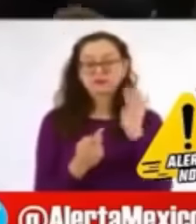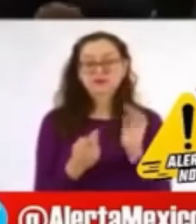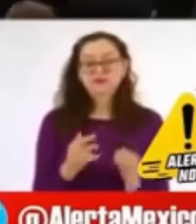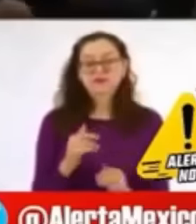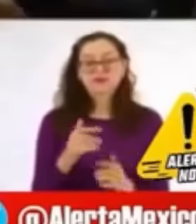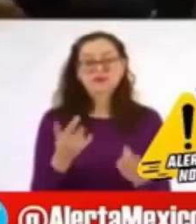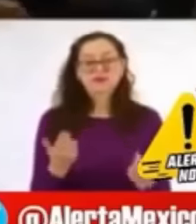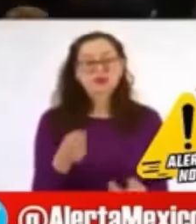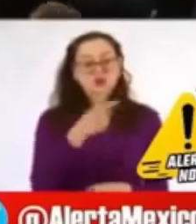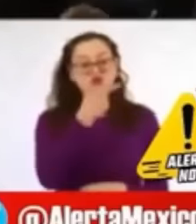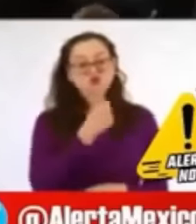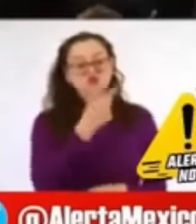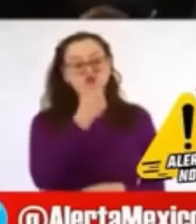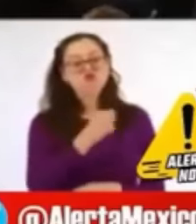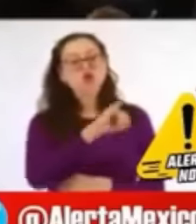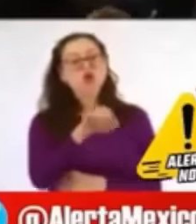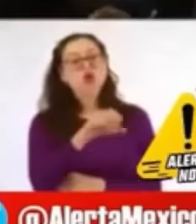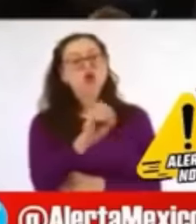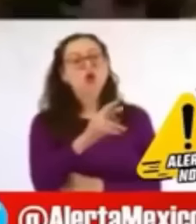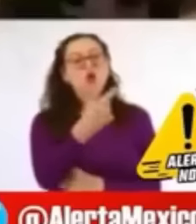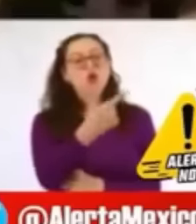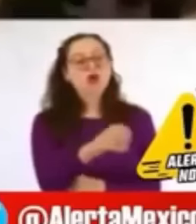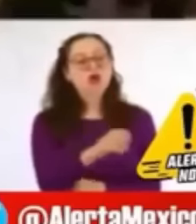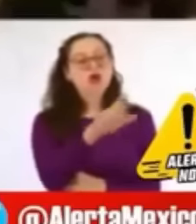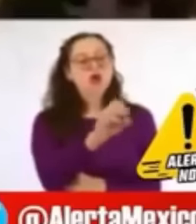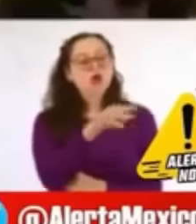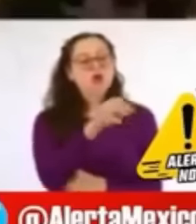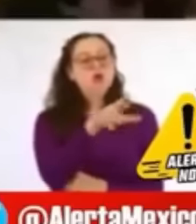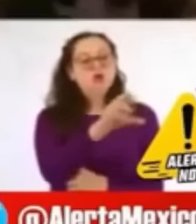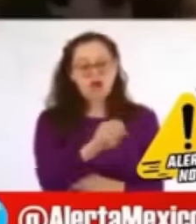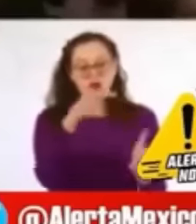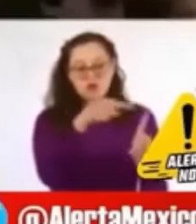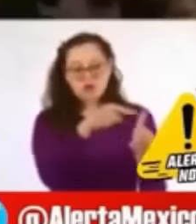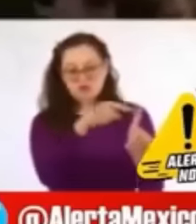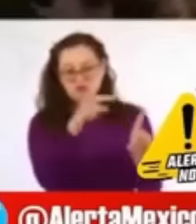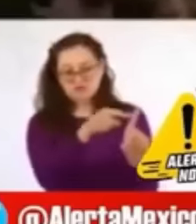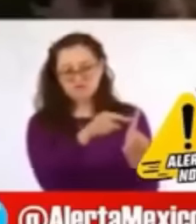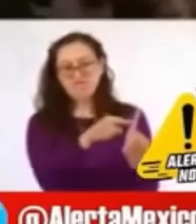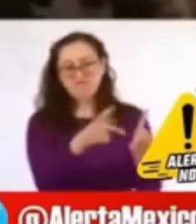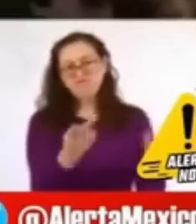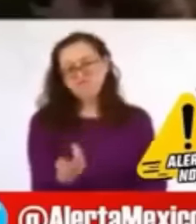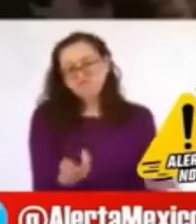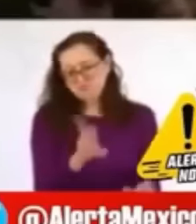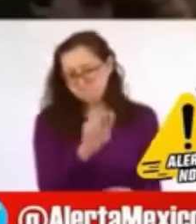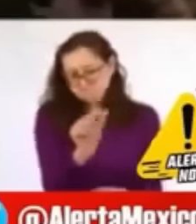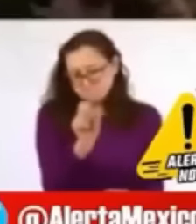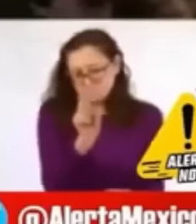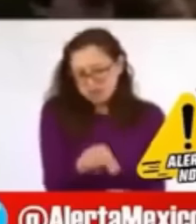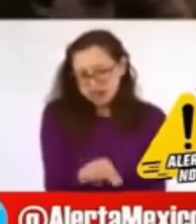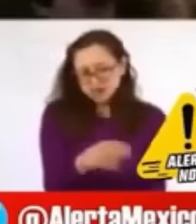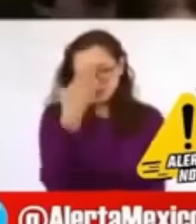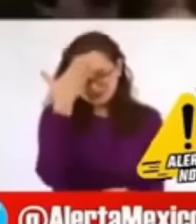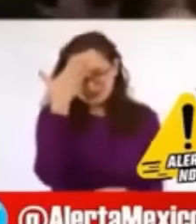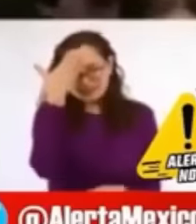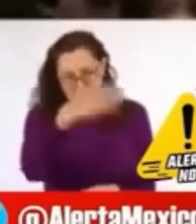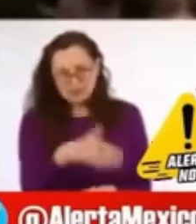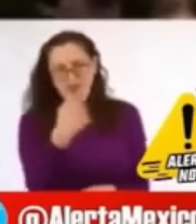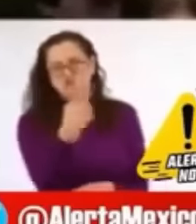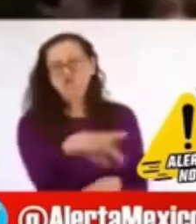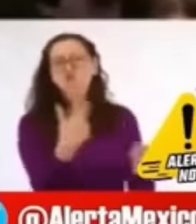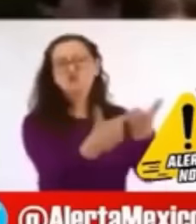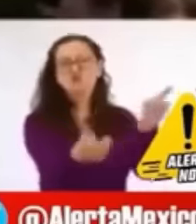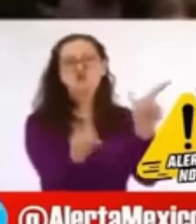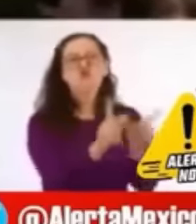Romero. Quiero decirle que, bueno, usted sabe el modus operandi que tenían con el inmobiliario,